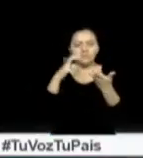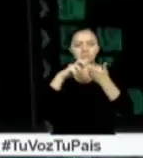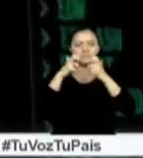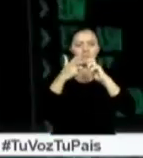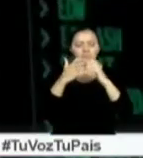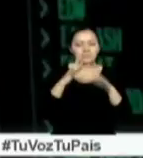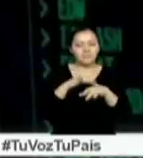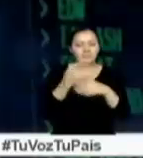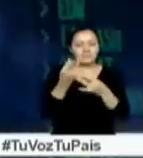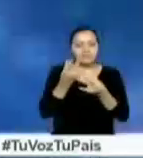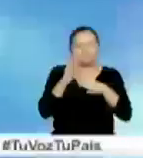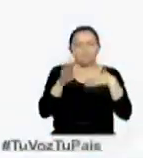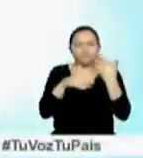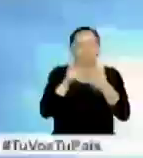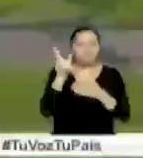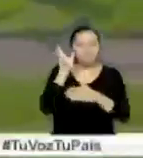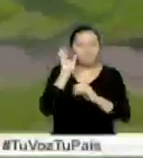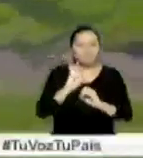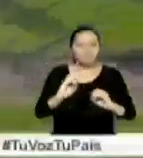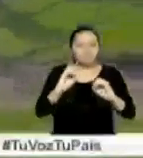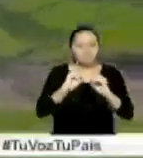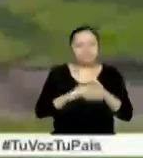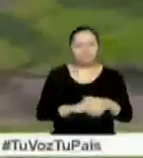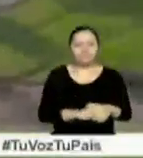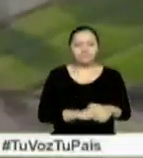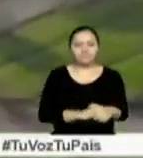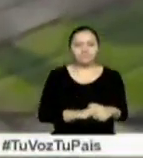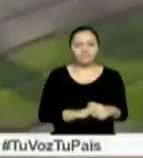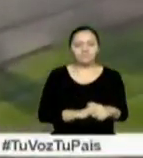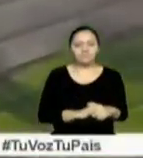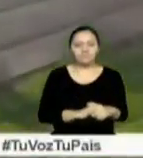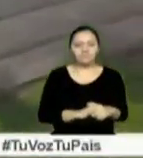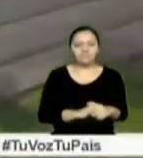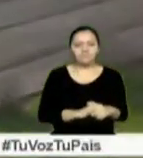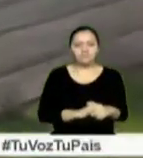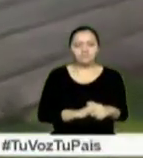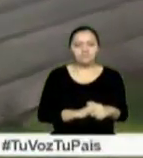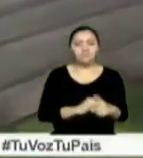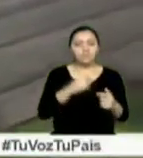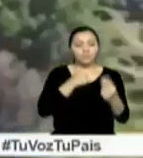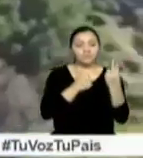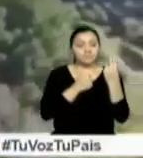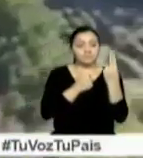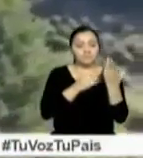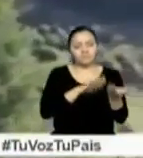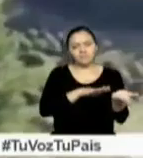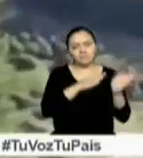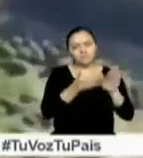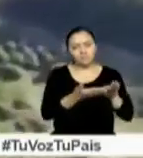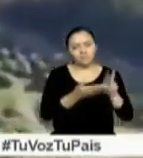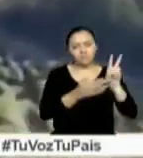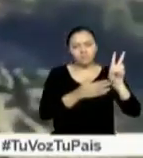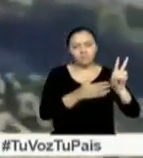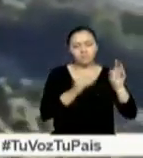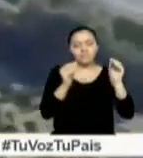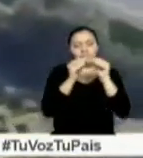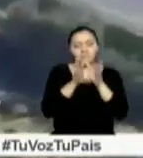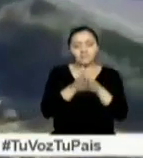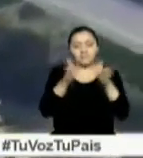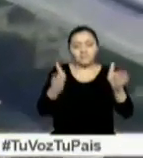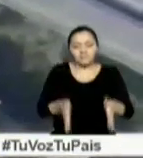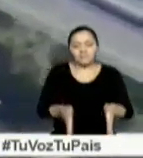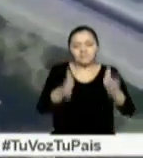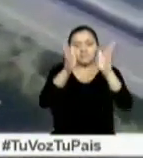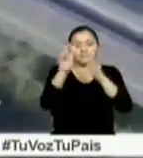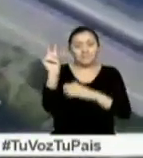sensibles para evitar ser escuchado una pareja ha fallecido Y al menos dos obreros que trabajaban en la ampliación de una autopista en Italia